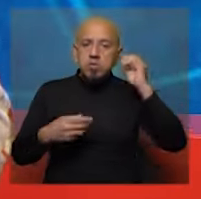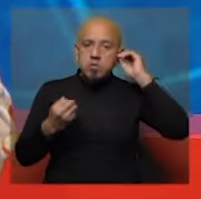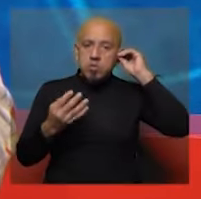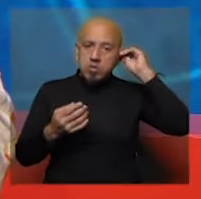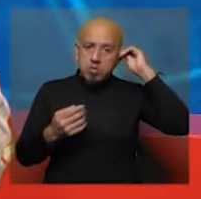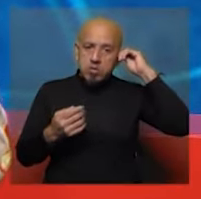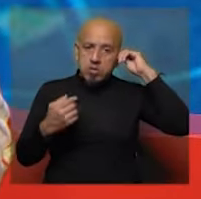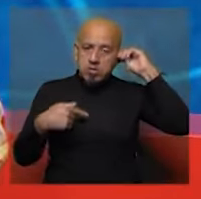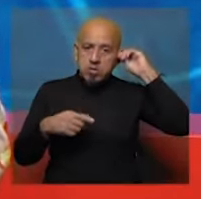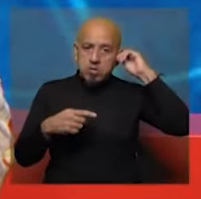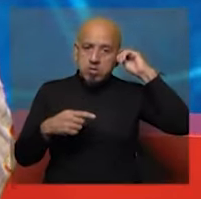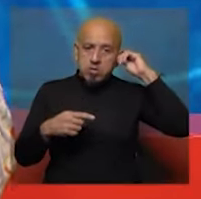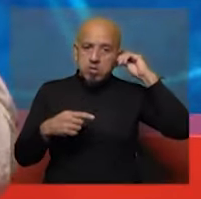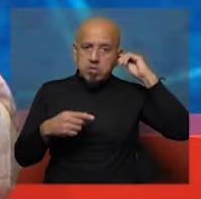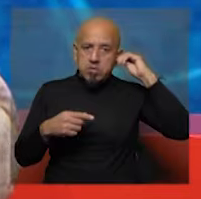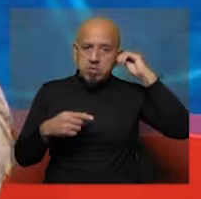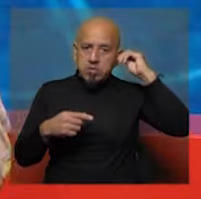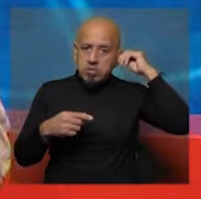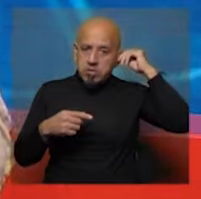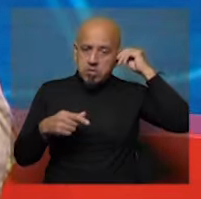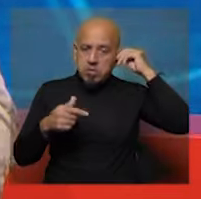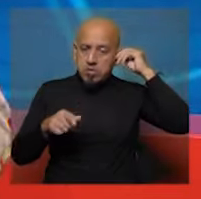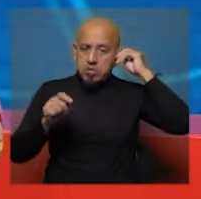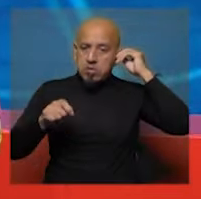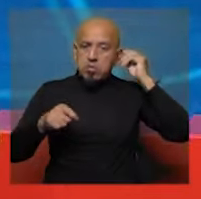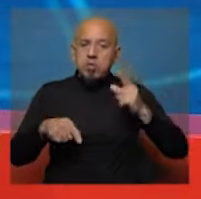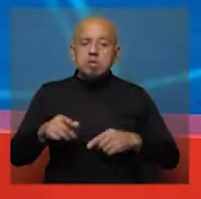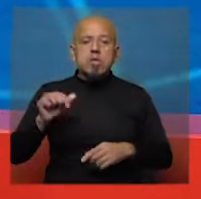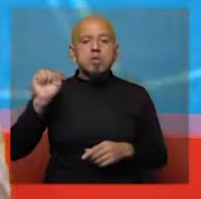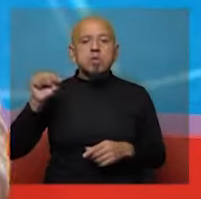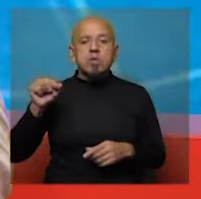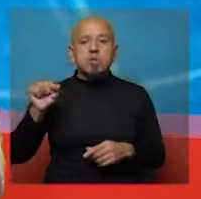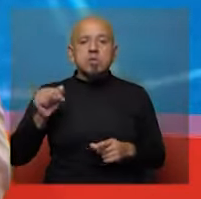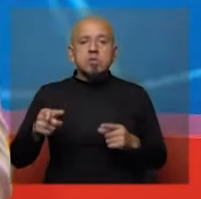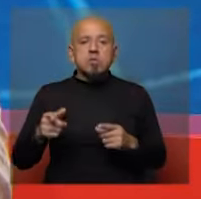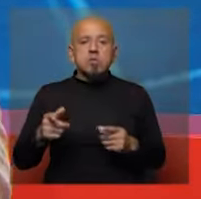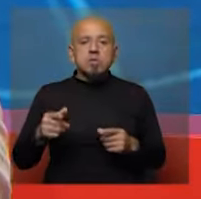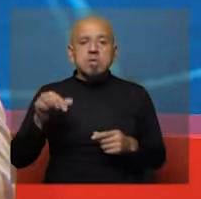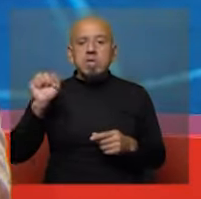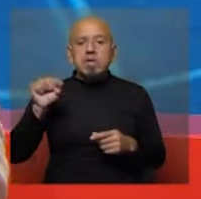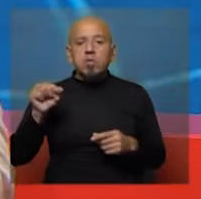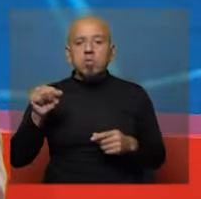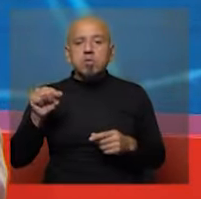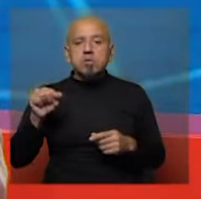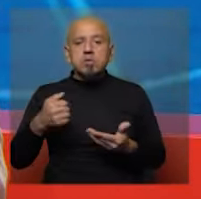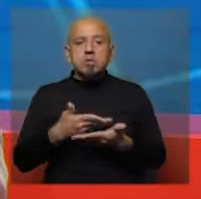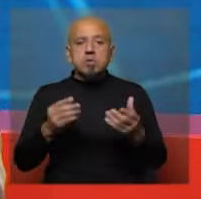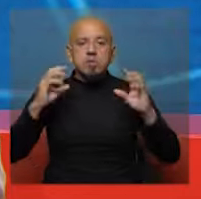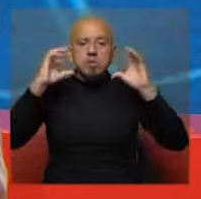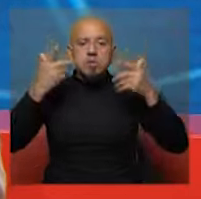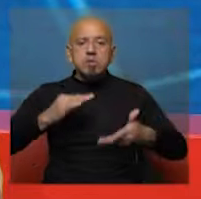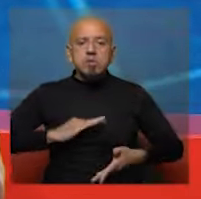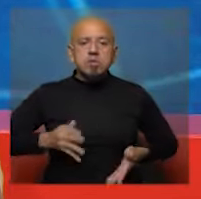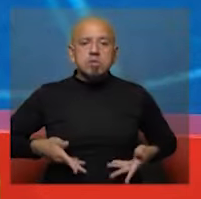si este es el nivel de que llega a la justicia la encuesta la última encuesta de prevalencia violencia de género